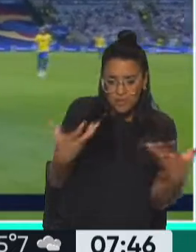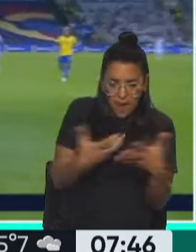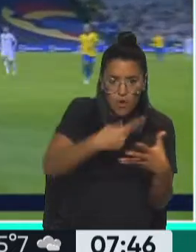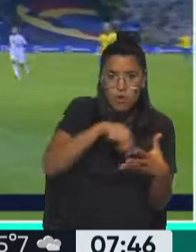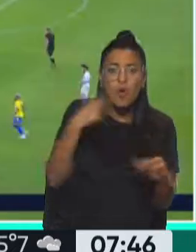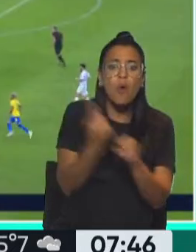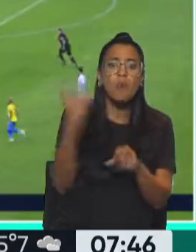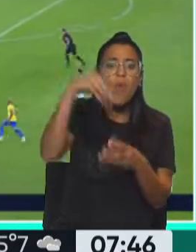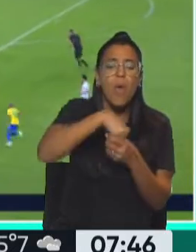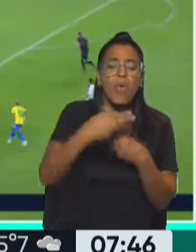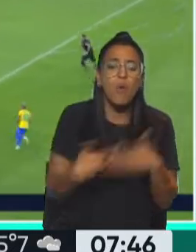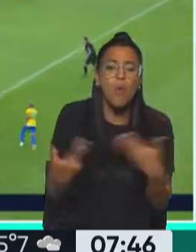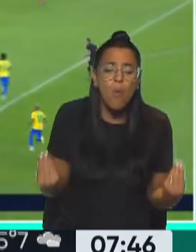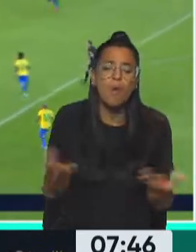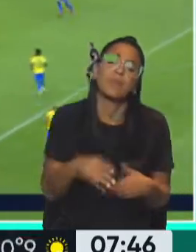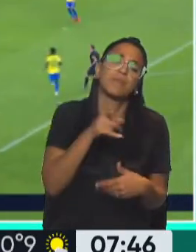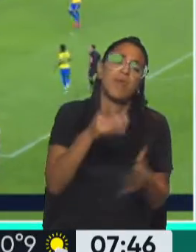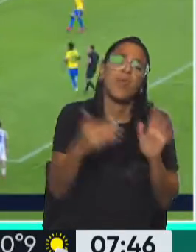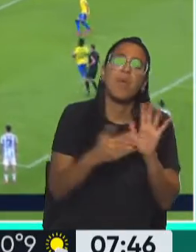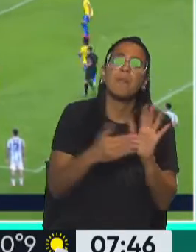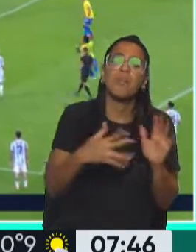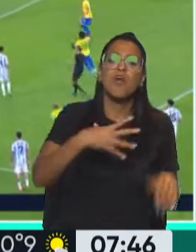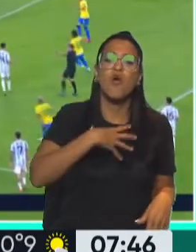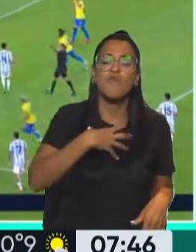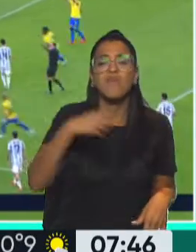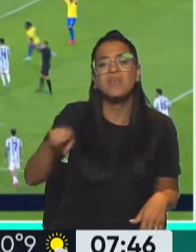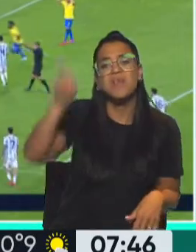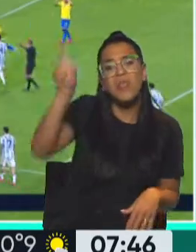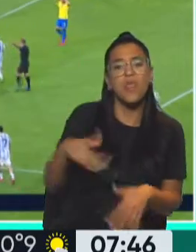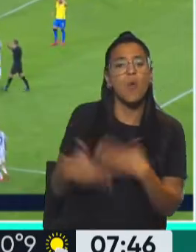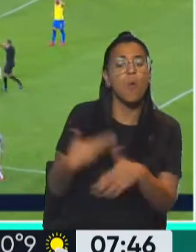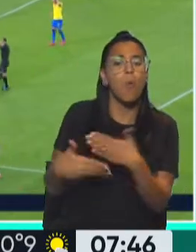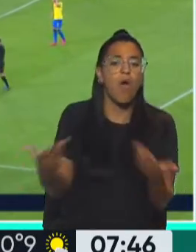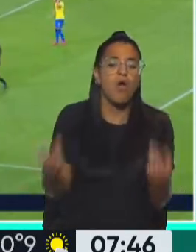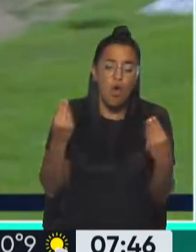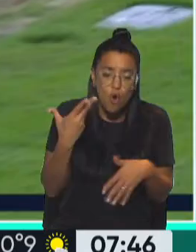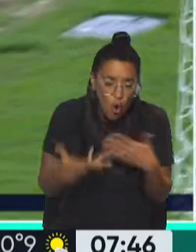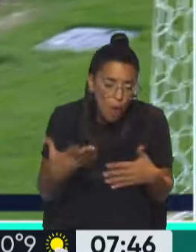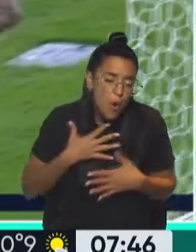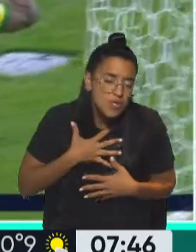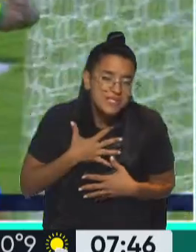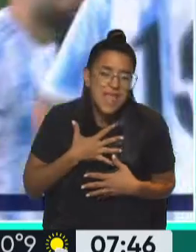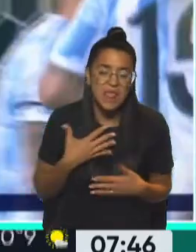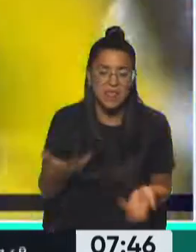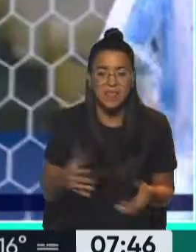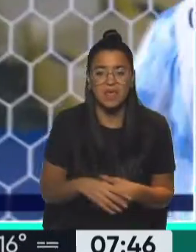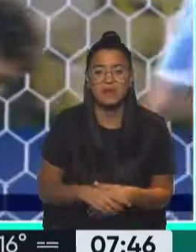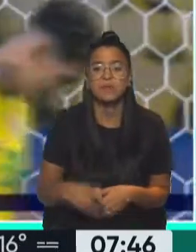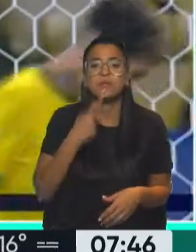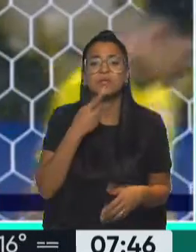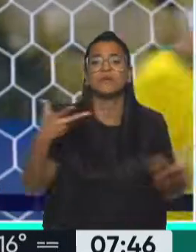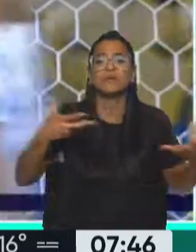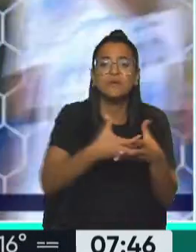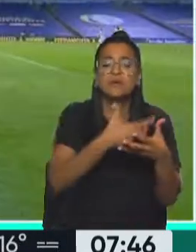no puede jugar? Bueno, está bien. Eso depende de la confianza del jugador, de cómo se siente con este